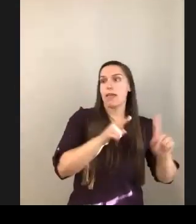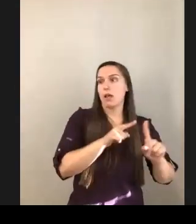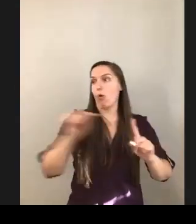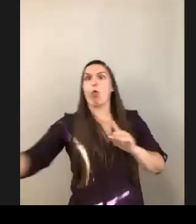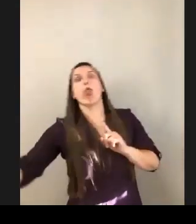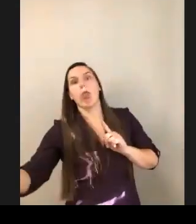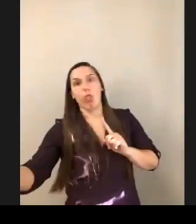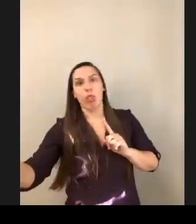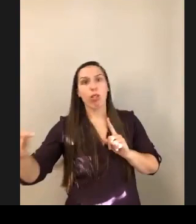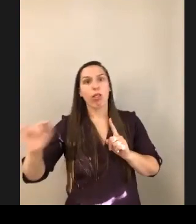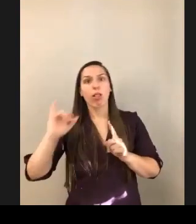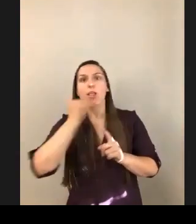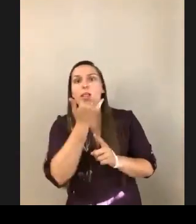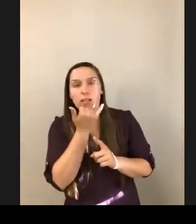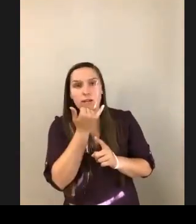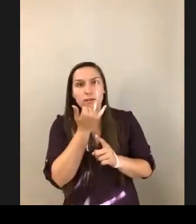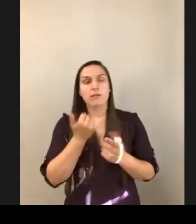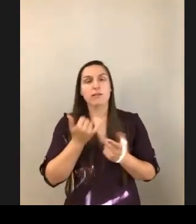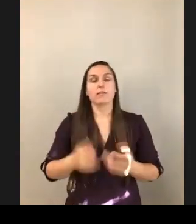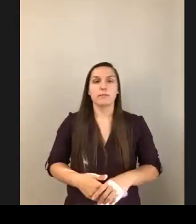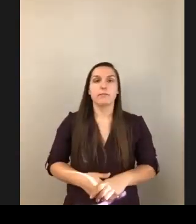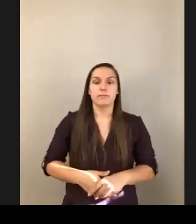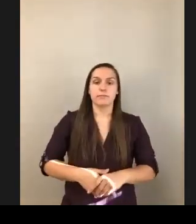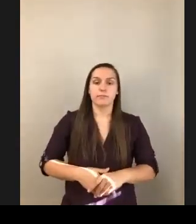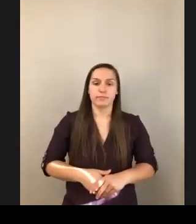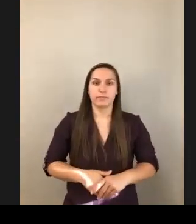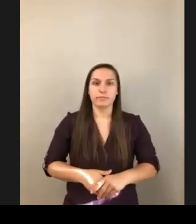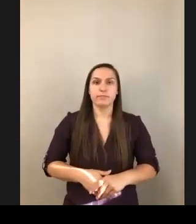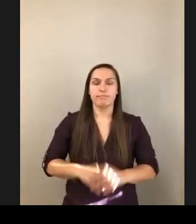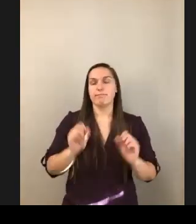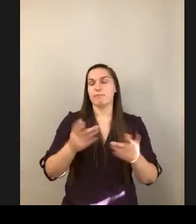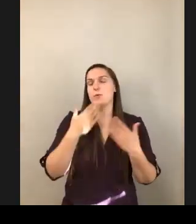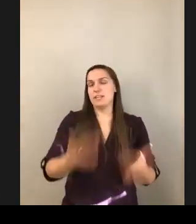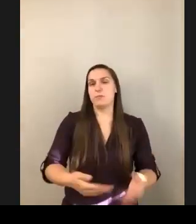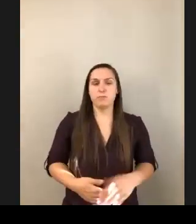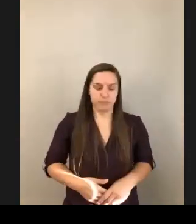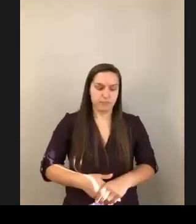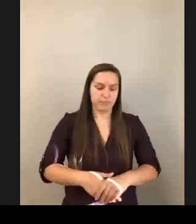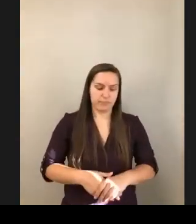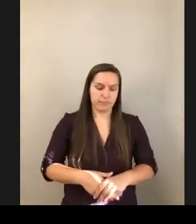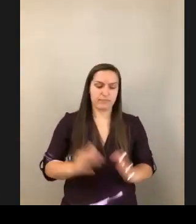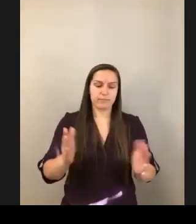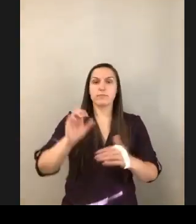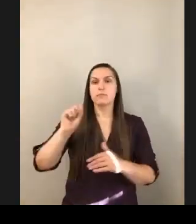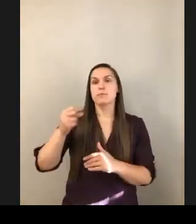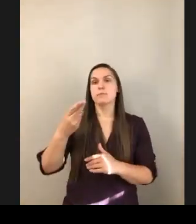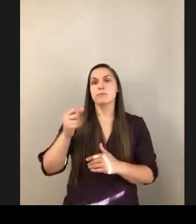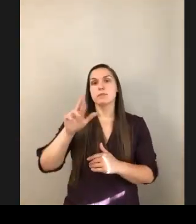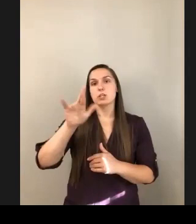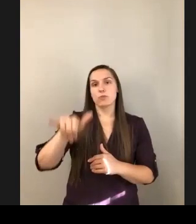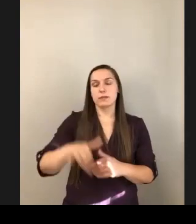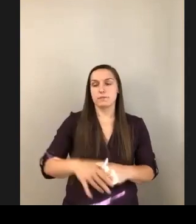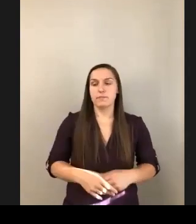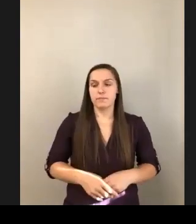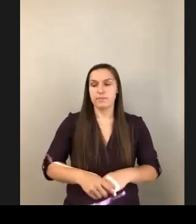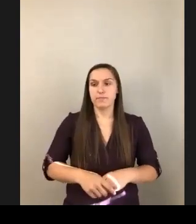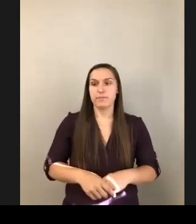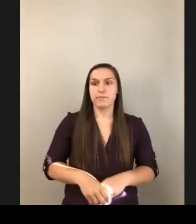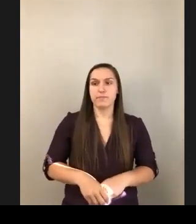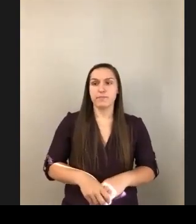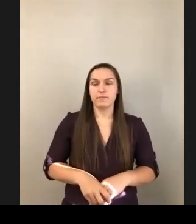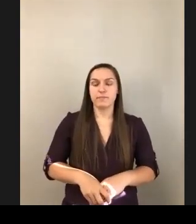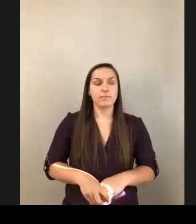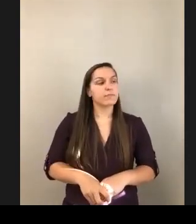lo que quería anunciar la ciudad en esa plataforma. Gracias. ¿Y usted, Sherry?